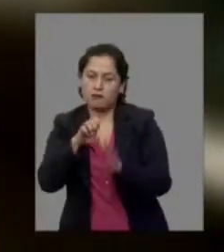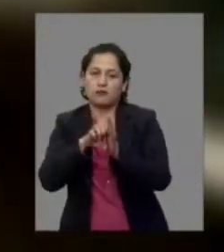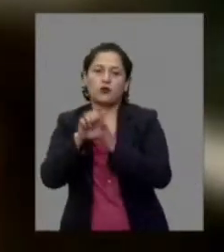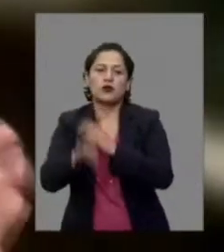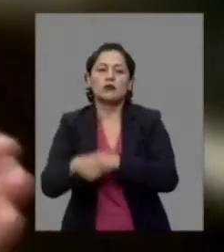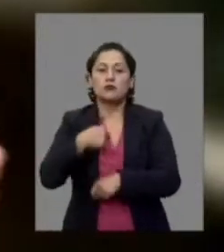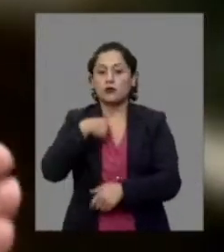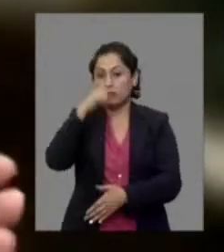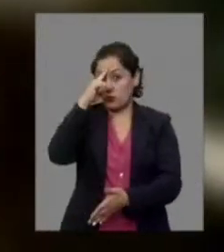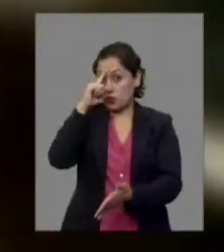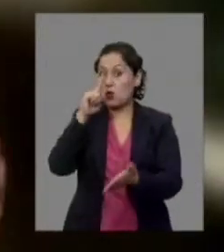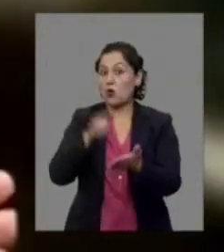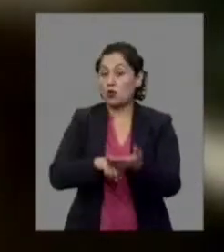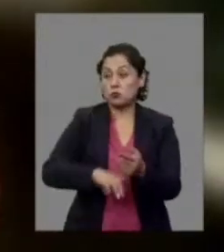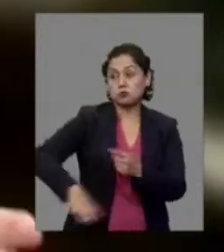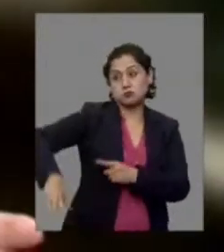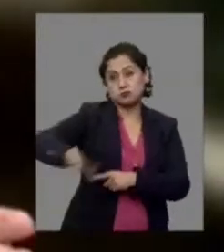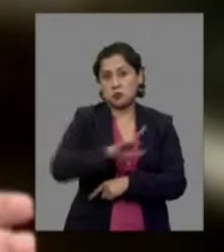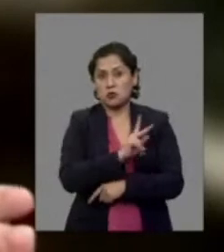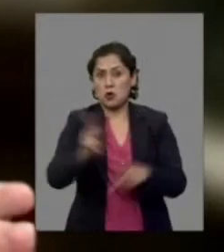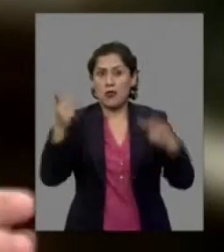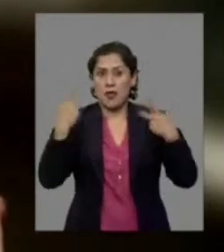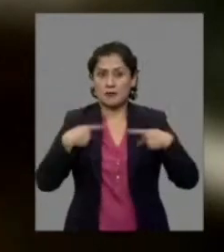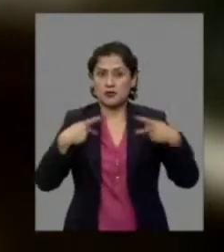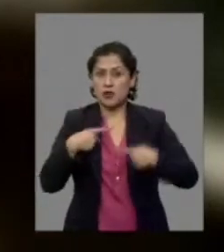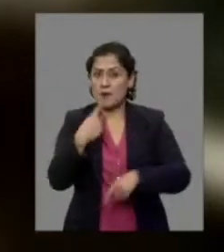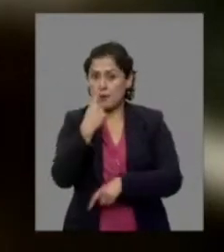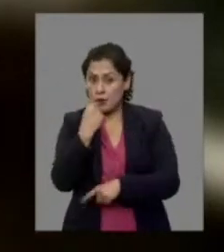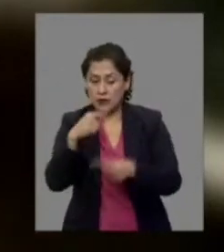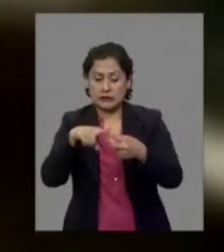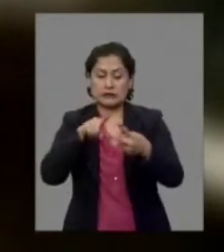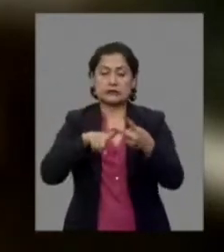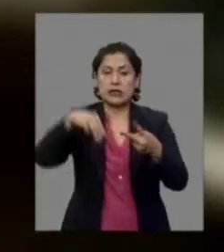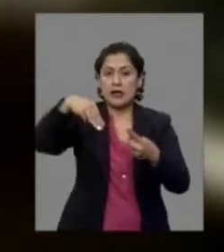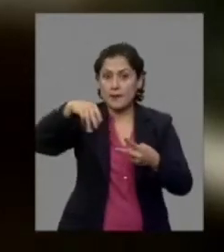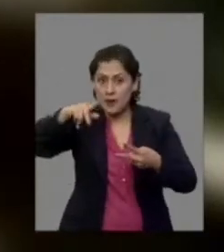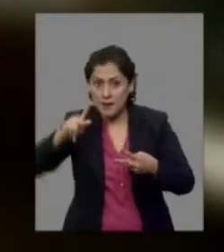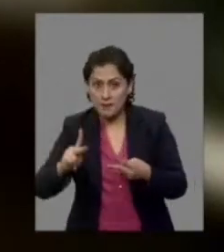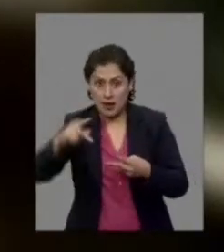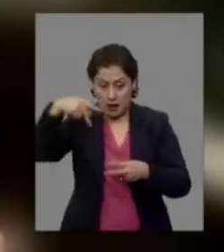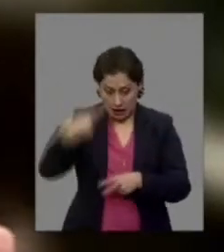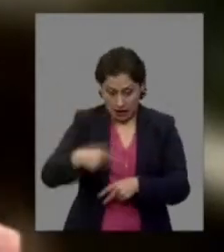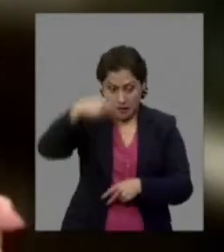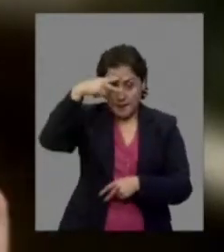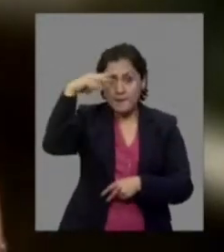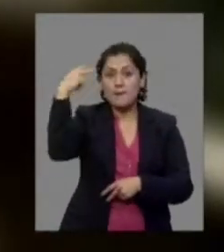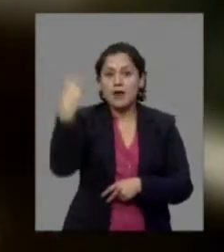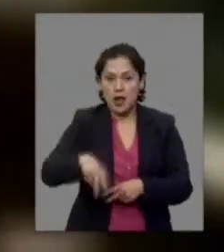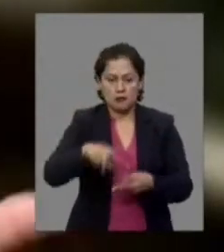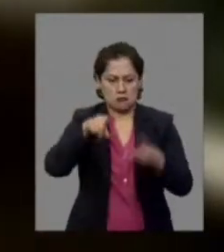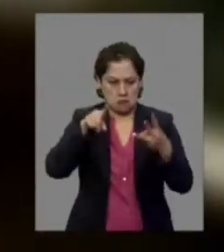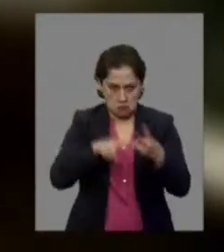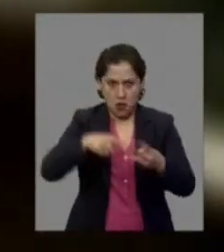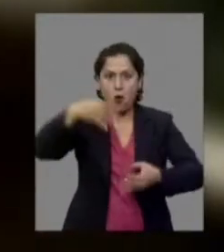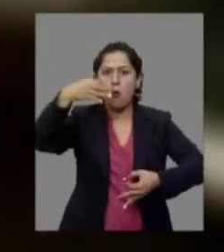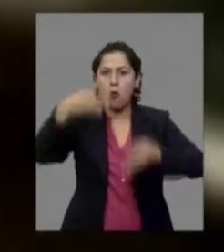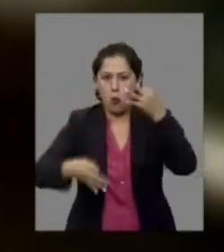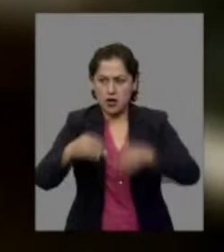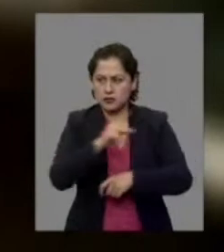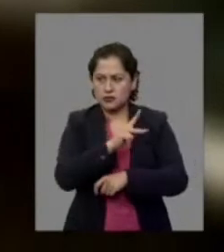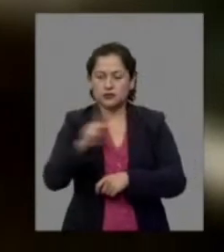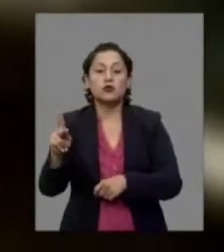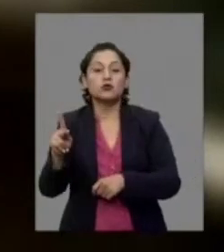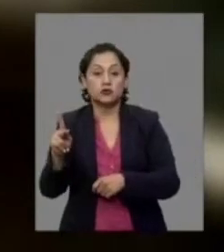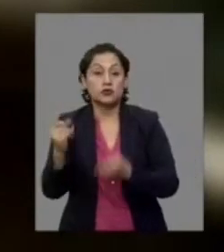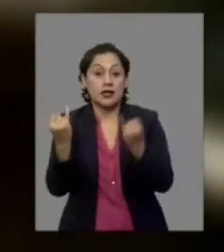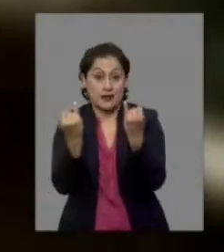país, que todos los ministerios públicos de este país y que desde luego que todos los jueces, con base en los criterios